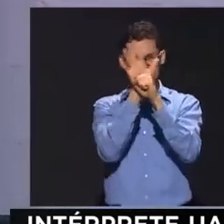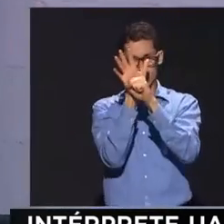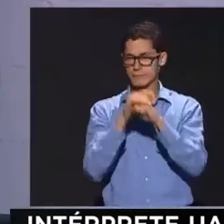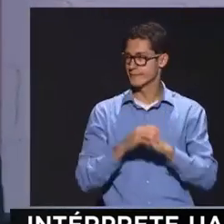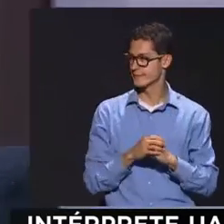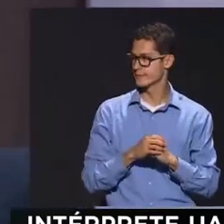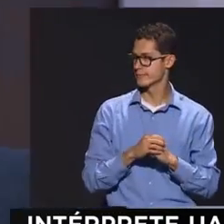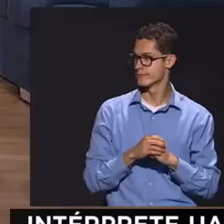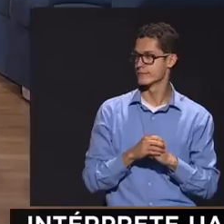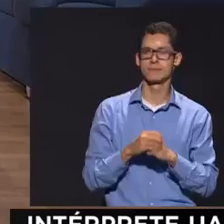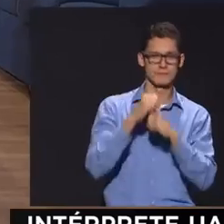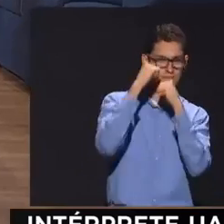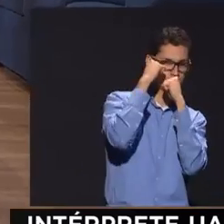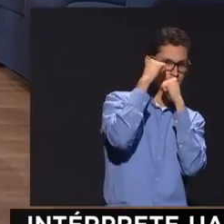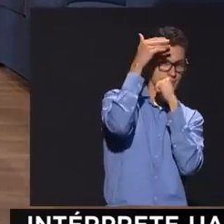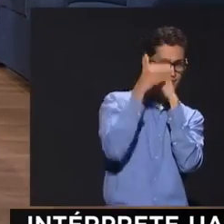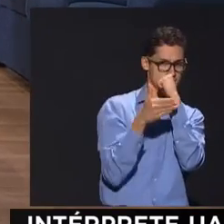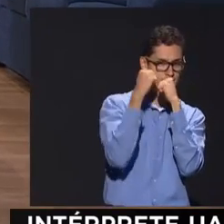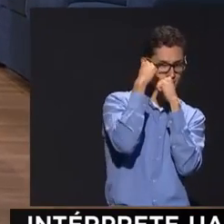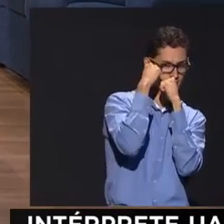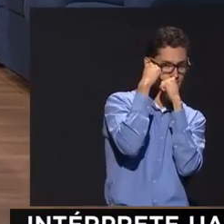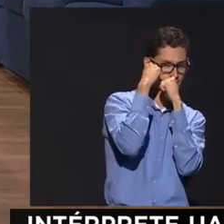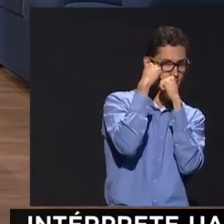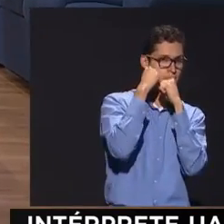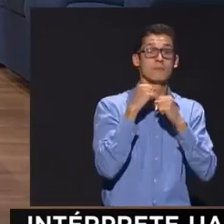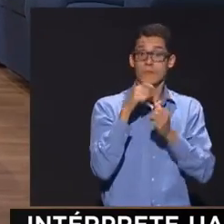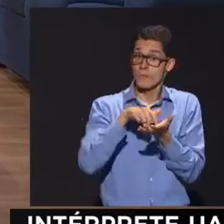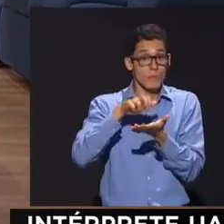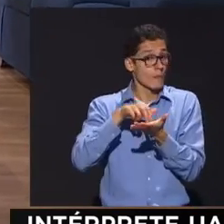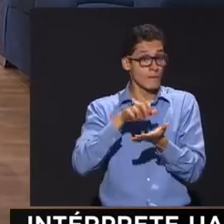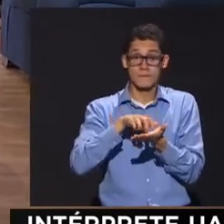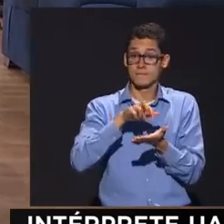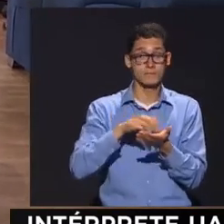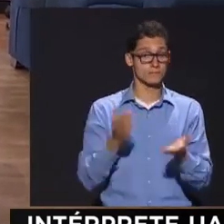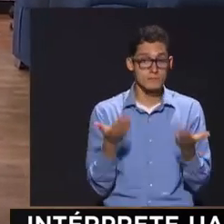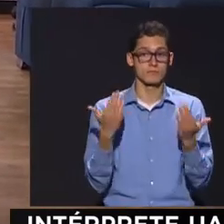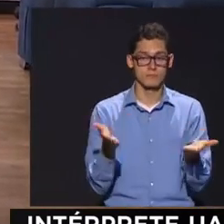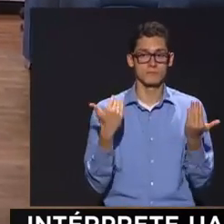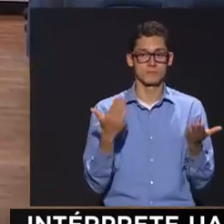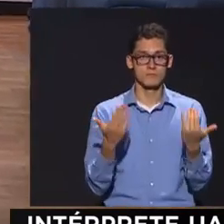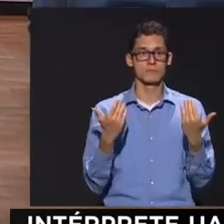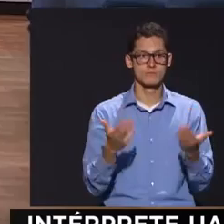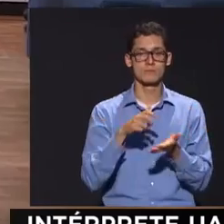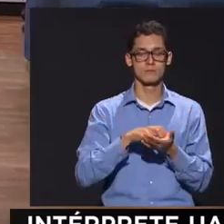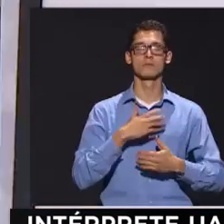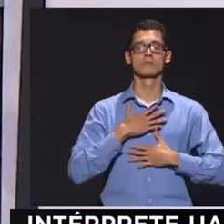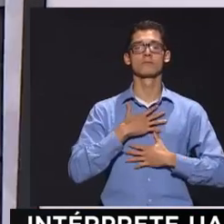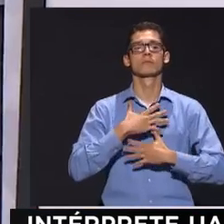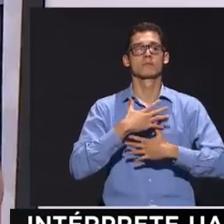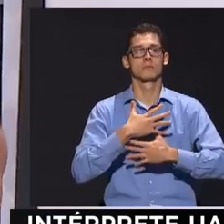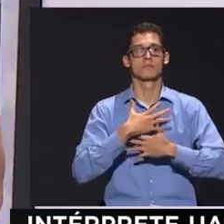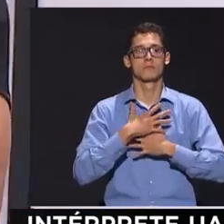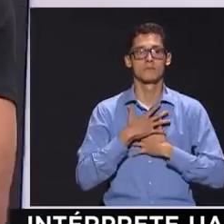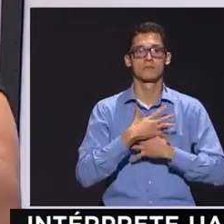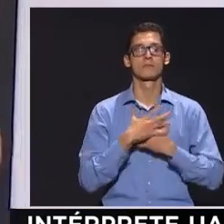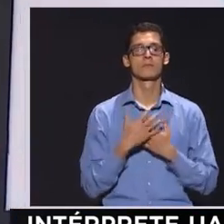papá escudo mantenemos el ritmo vamos dejar que el ritmo entre nuestro cuerpo seguimos respirando y